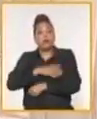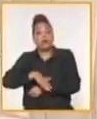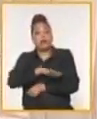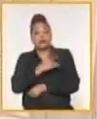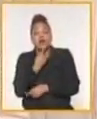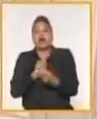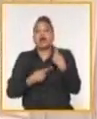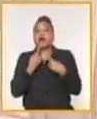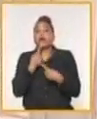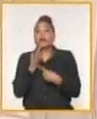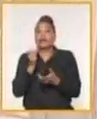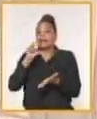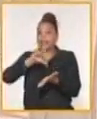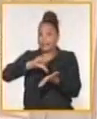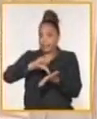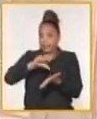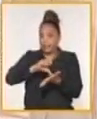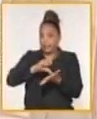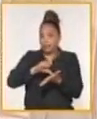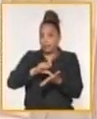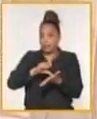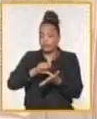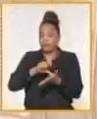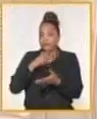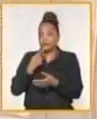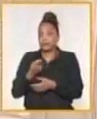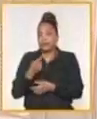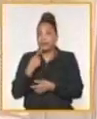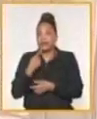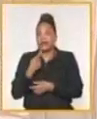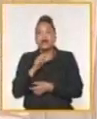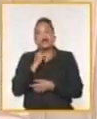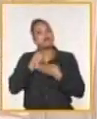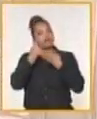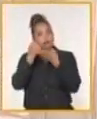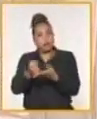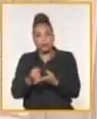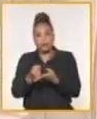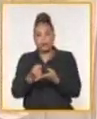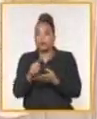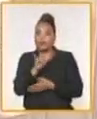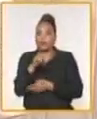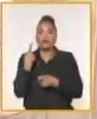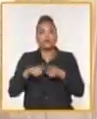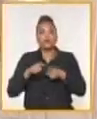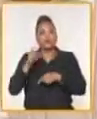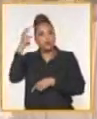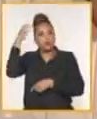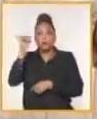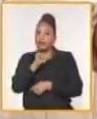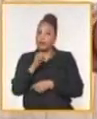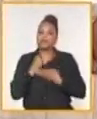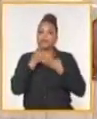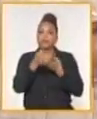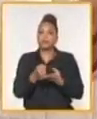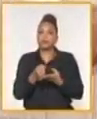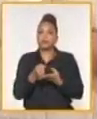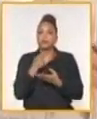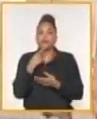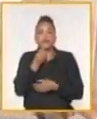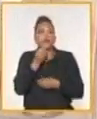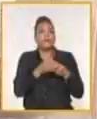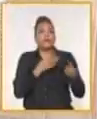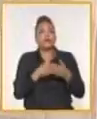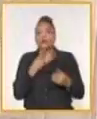Irán es persa y no árabe, apoya, y los gobiernos también, hasta los que tenían la alianza con